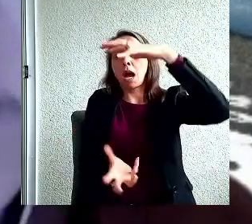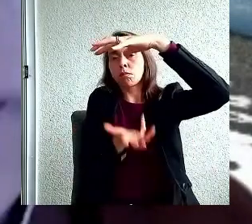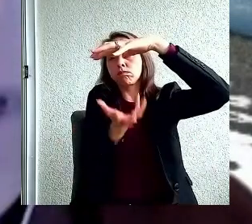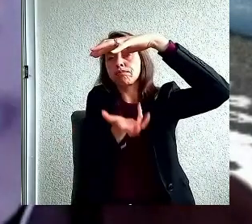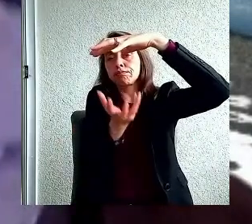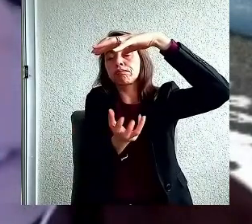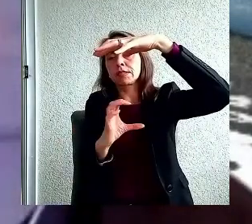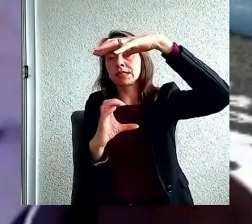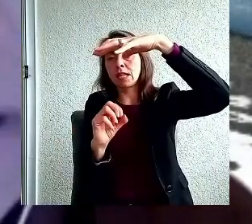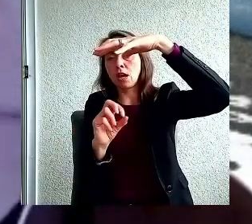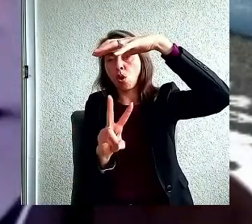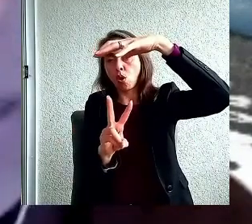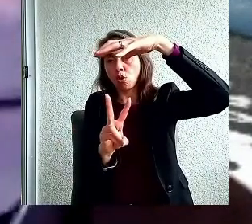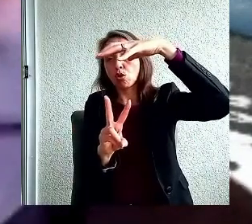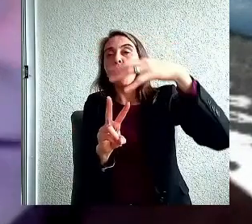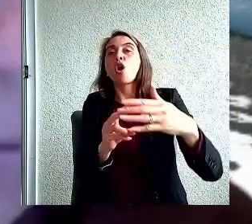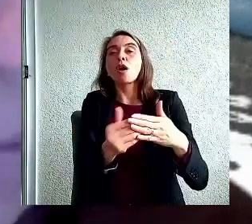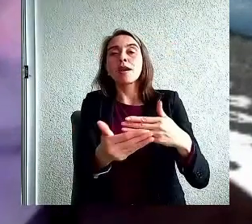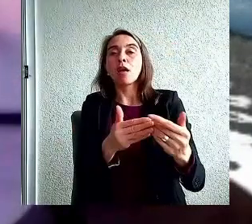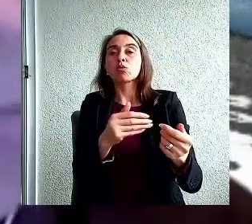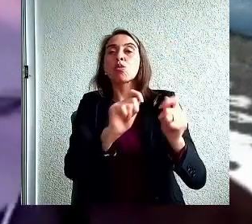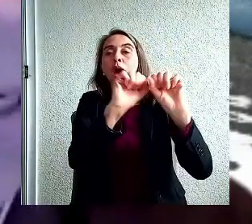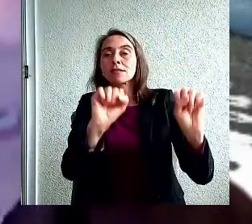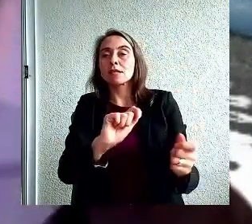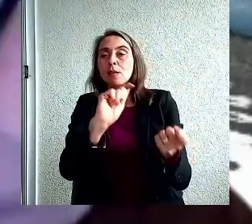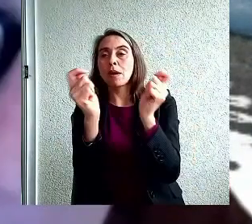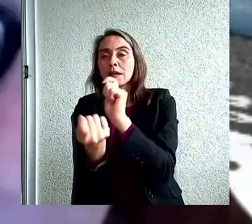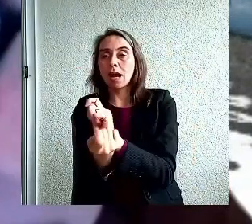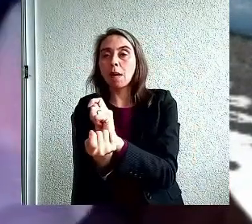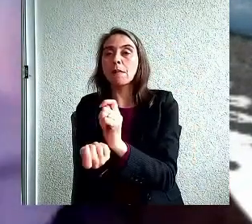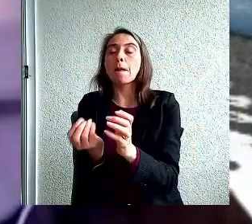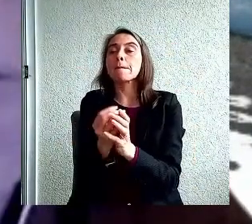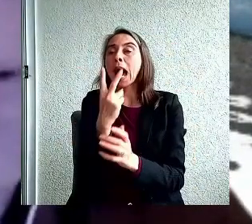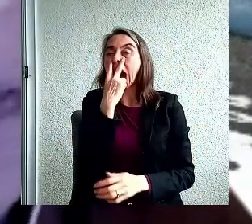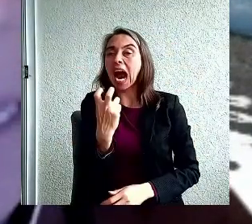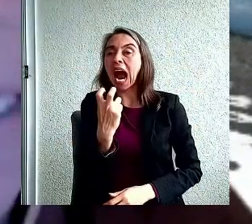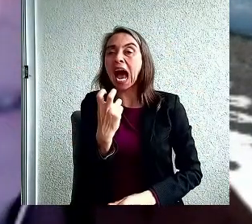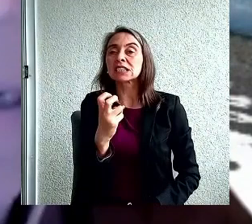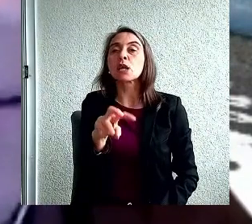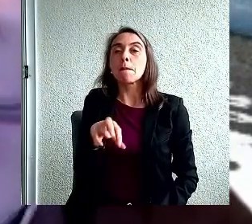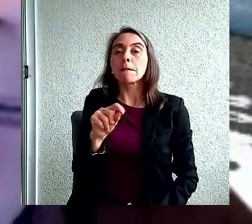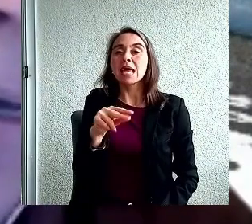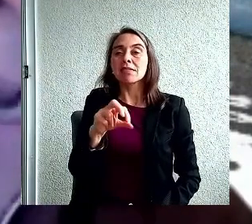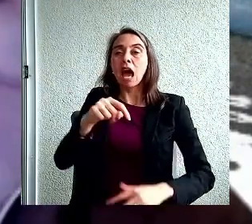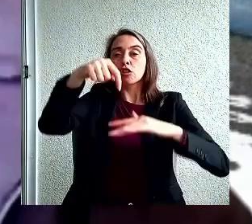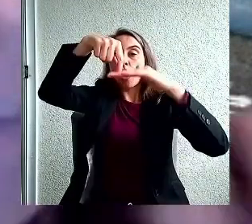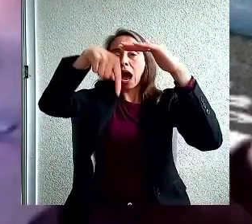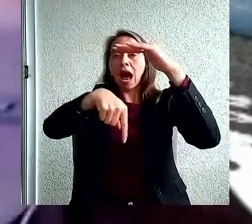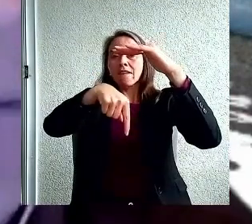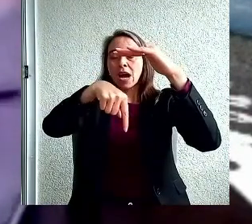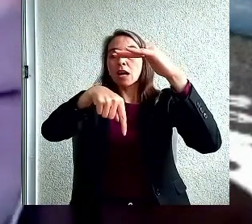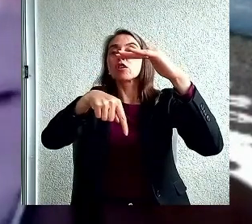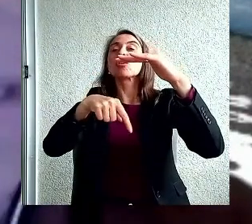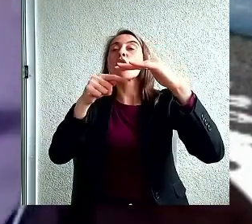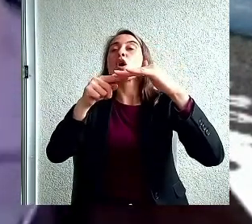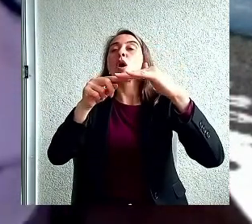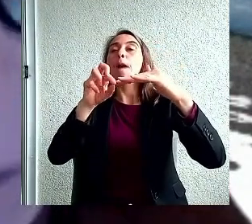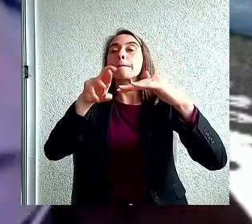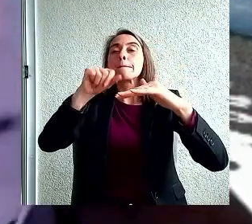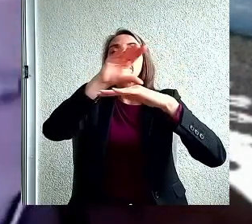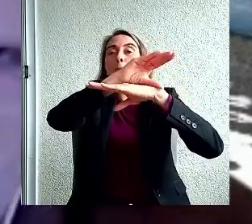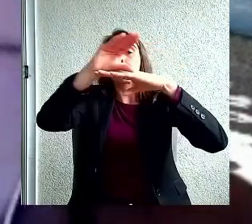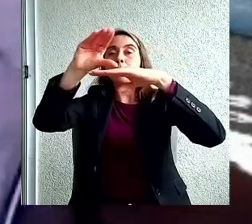ese permafrost hay grandes almacenes, digamos, está guardado el metano. Ahora, lo mismo podría pasar con la